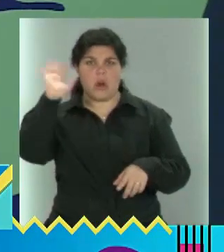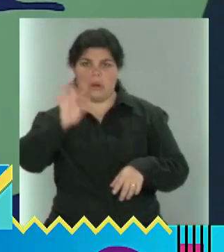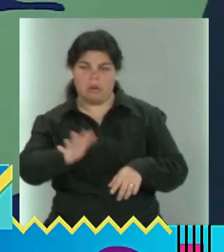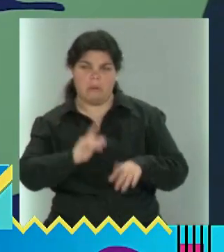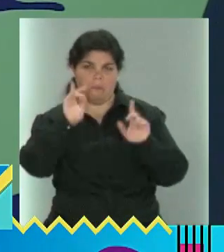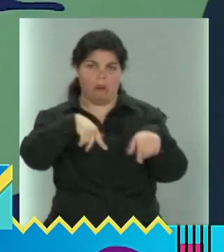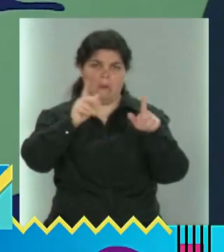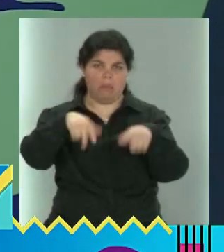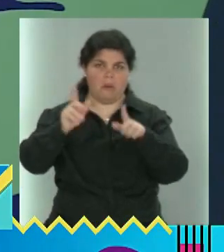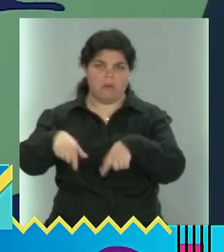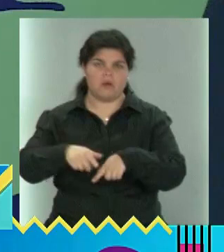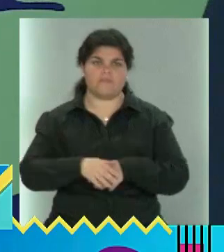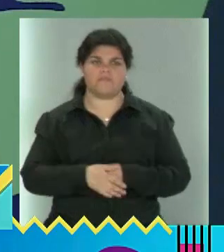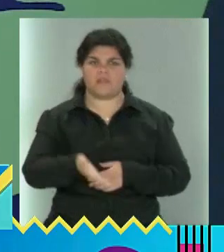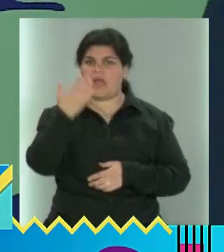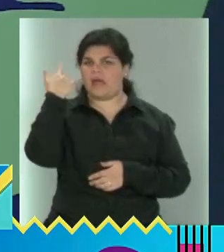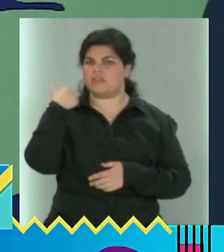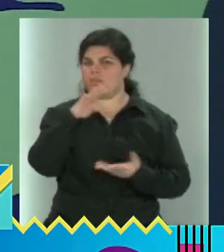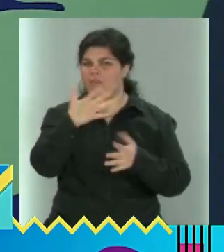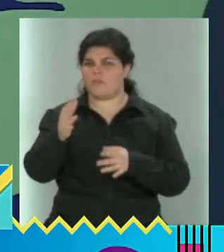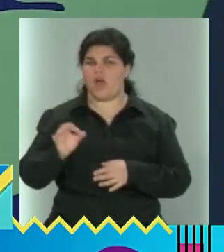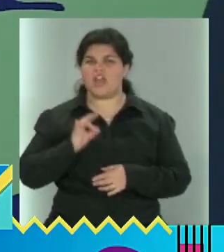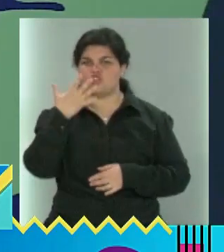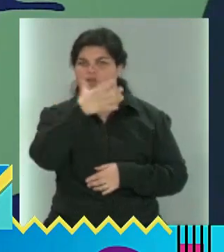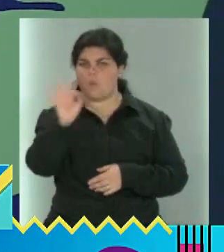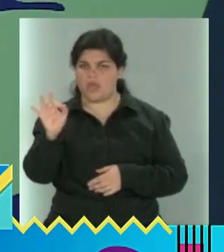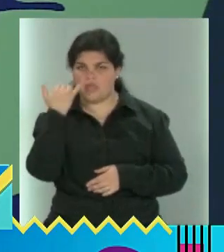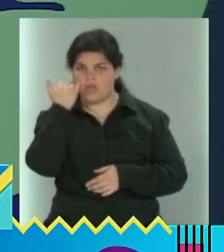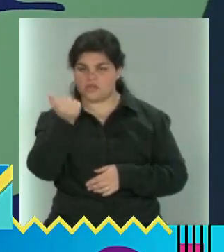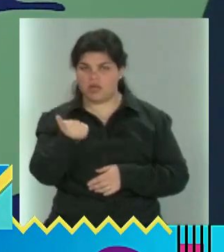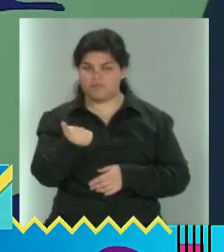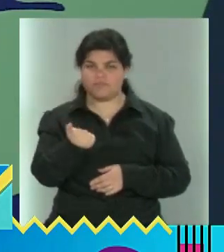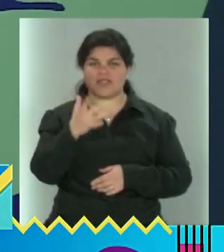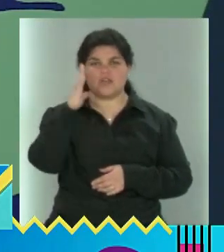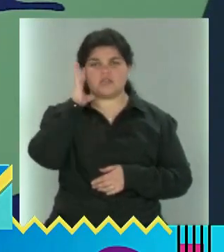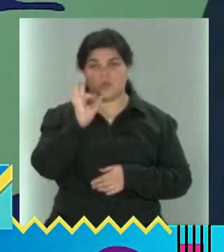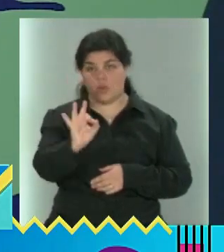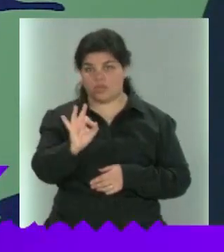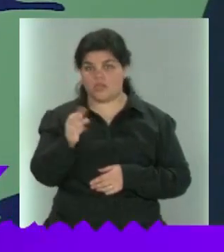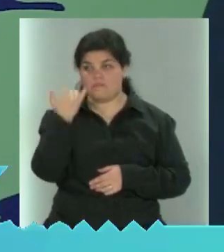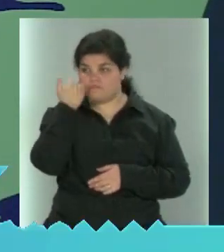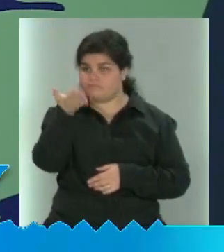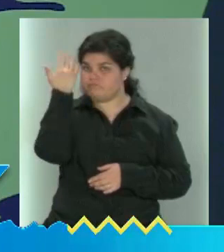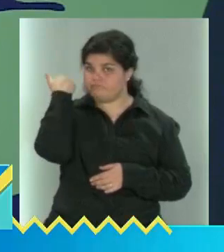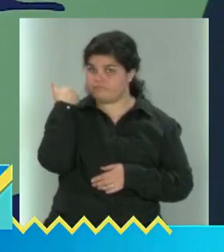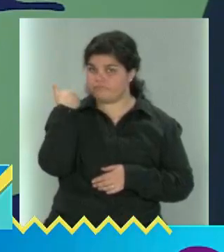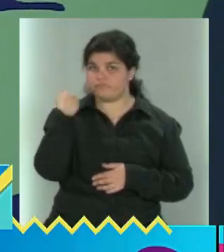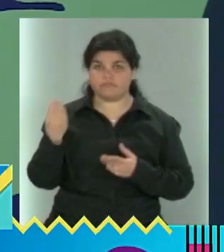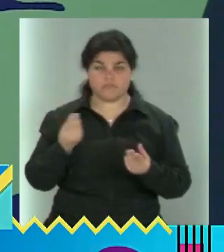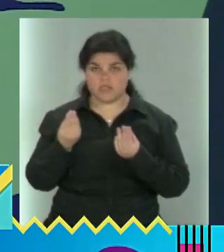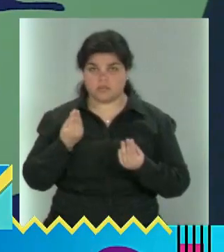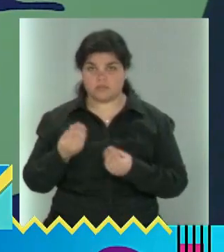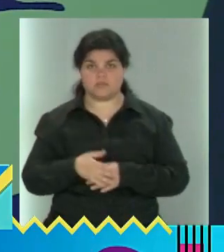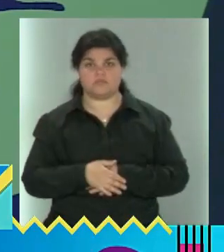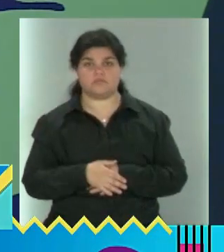y cuando hablo del pasado estoy hablando de hace más de 50 años. Por lo tanto, se creía mucho esto de